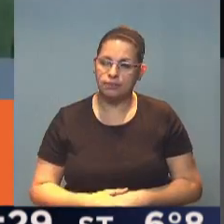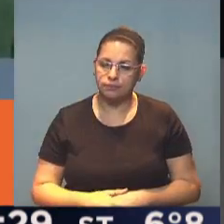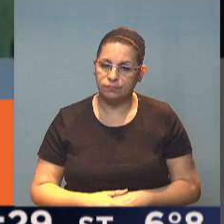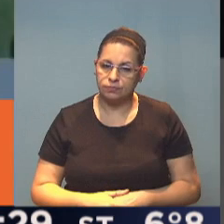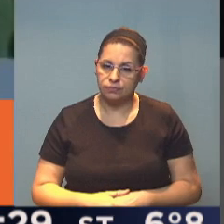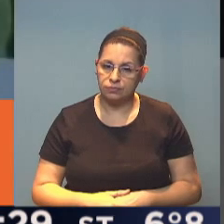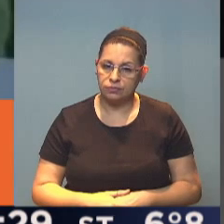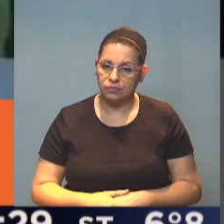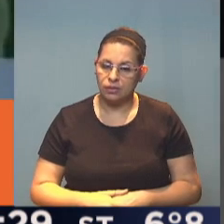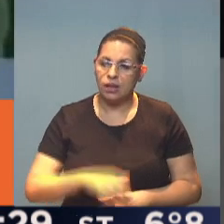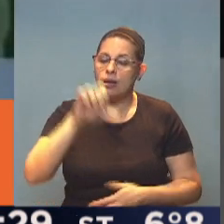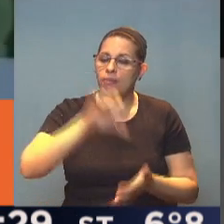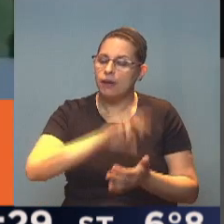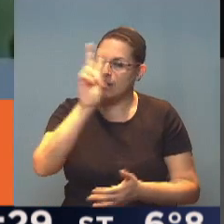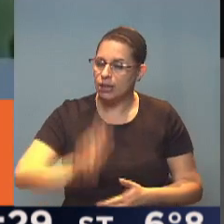de nuestra querida Venezuela,